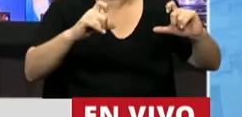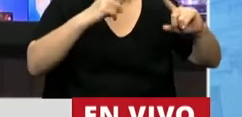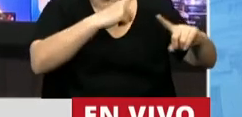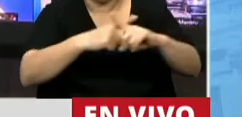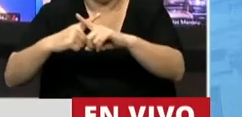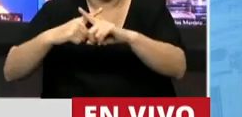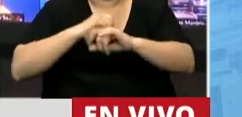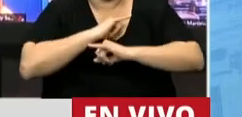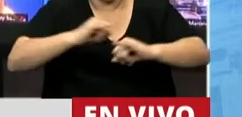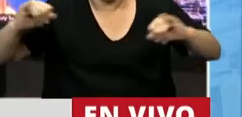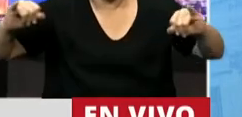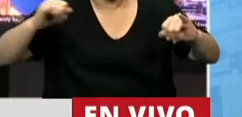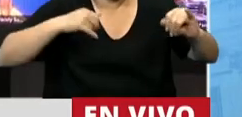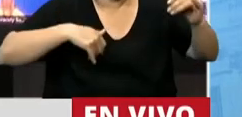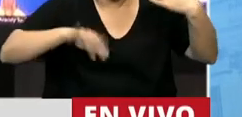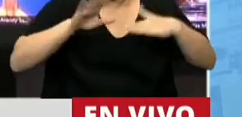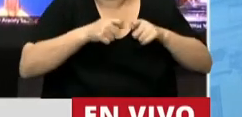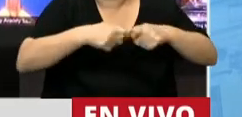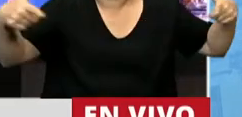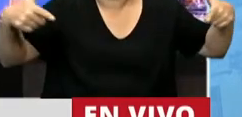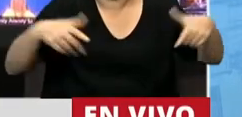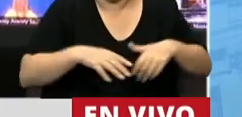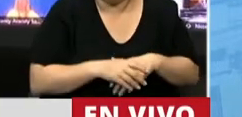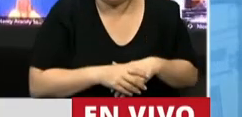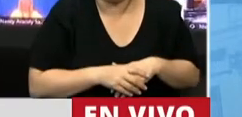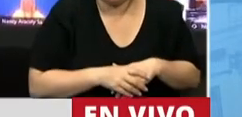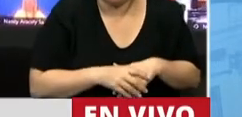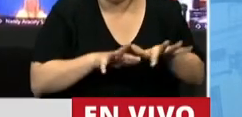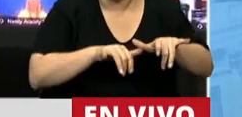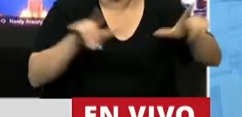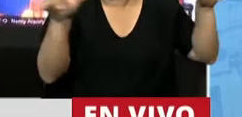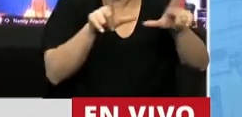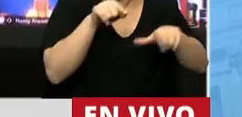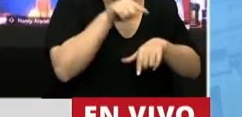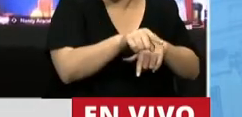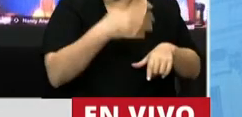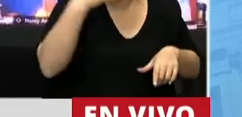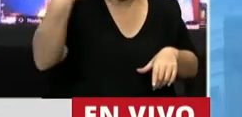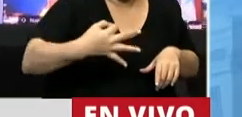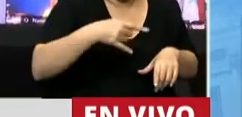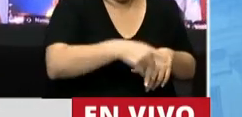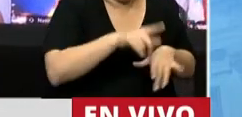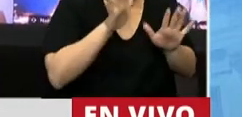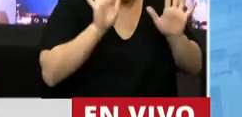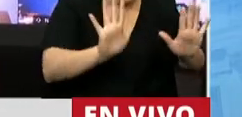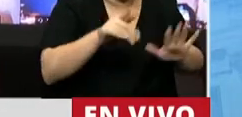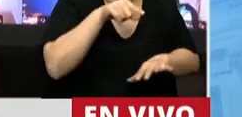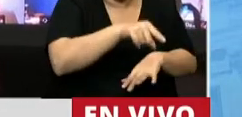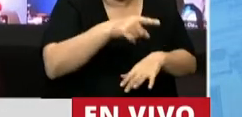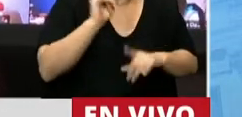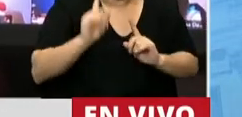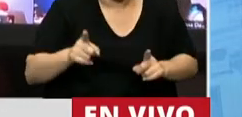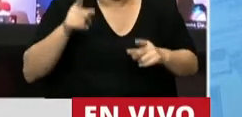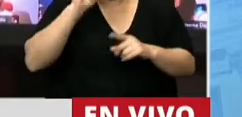más frecuentes. El ciberacoso es una realidad y es un flagelo para nuestra población infantil